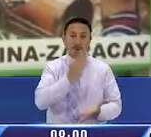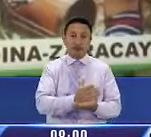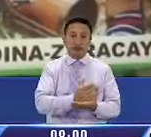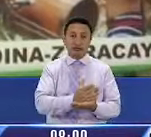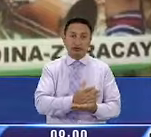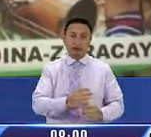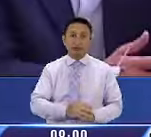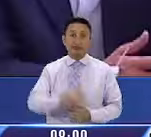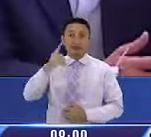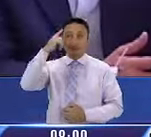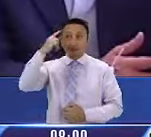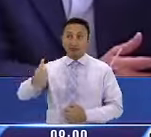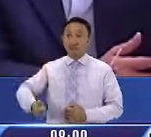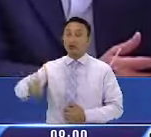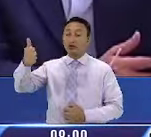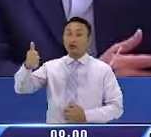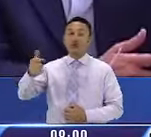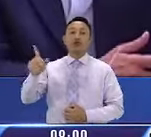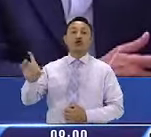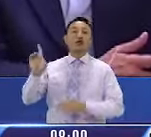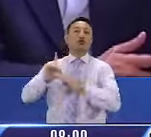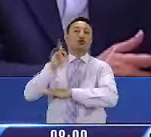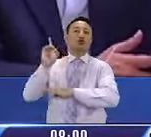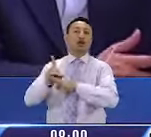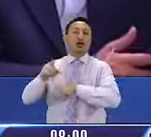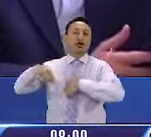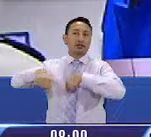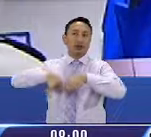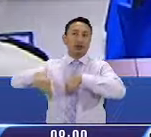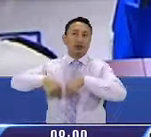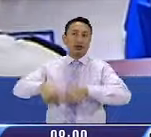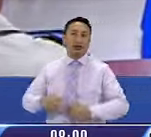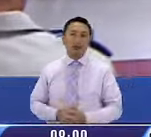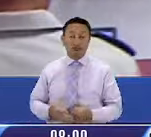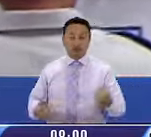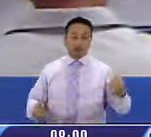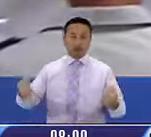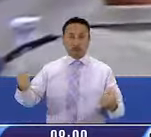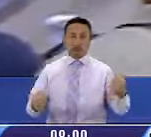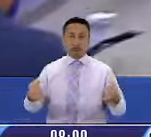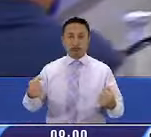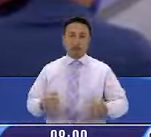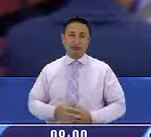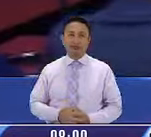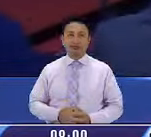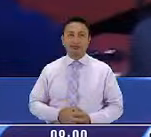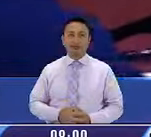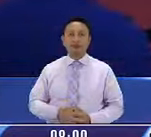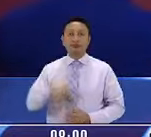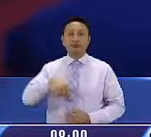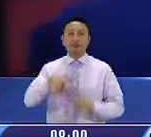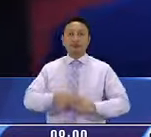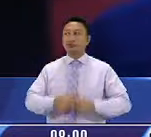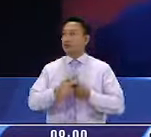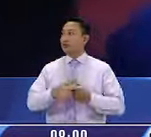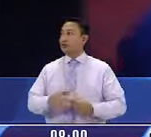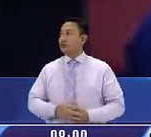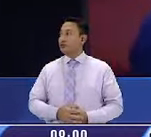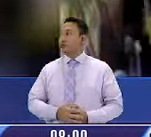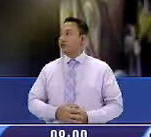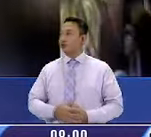Y el gobierno con los dirigentes de la transportación pesada y liviana para implementar un plan